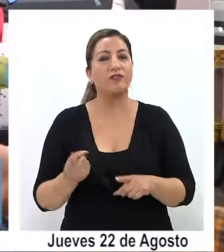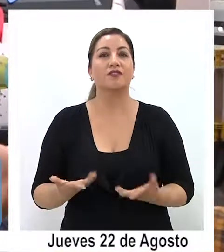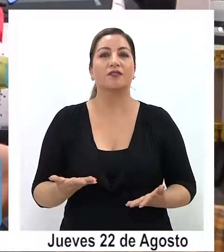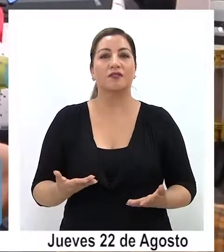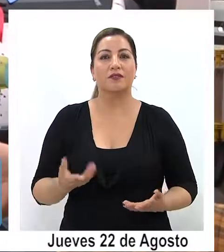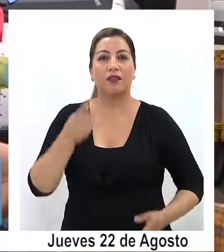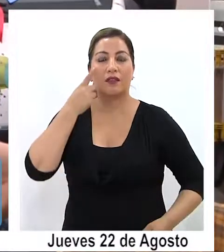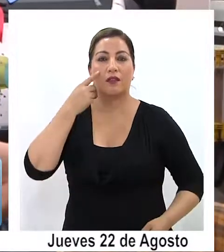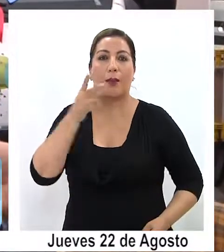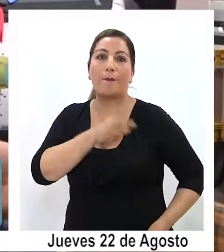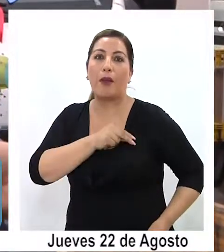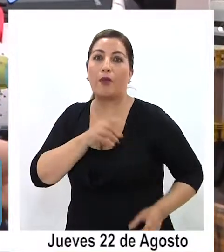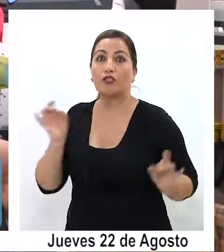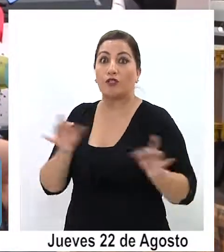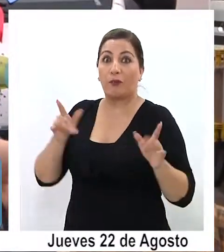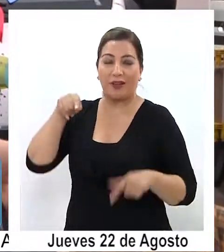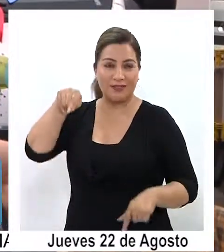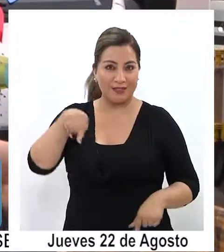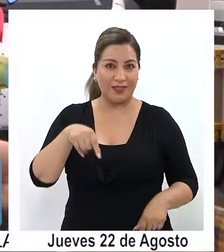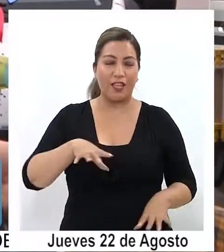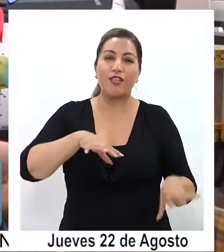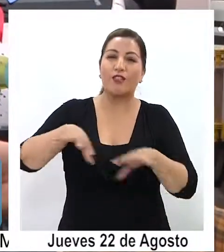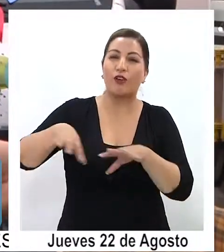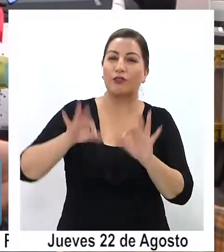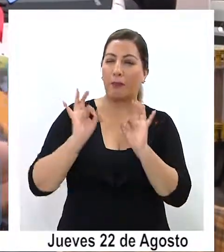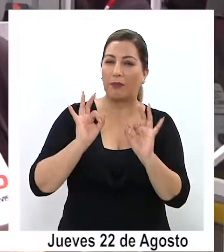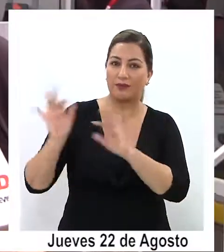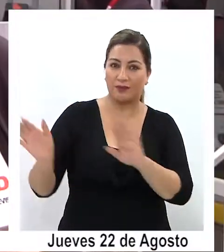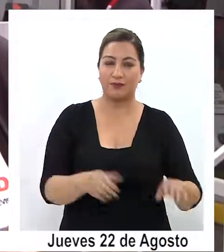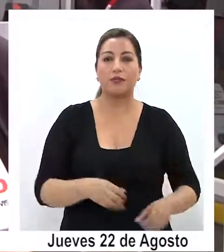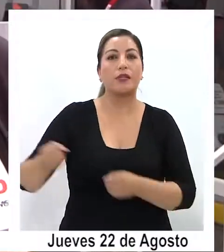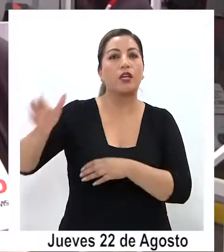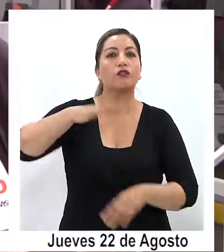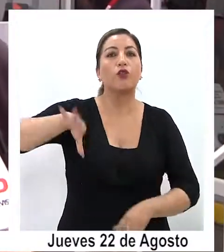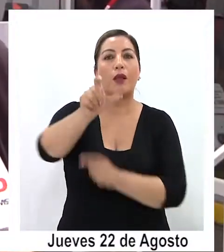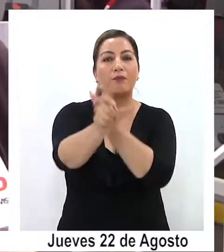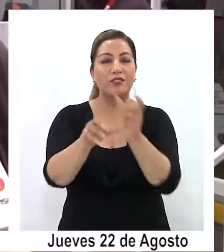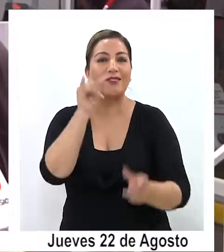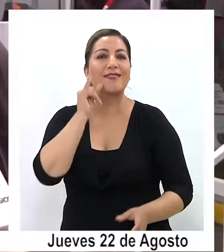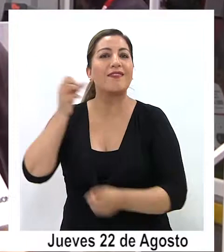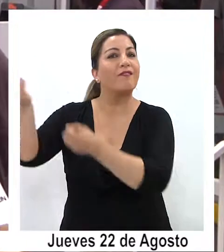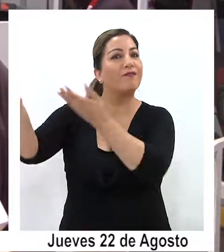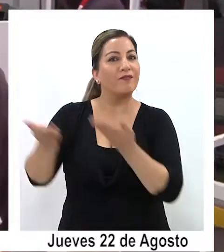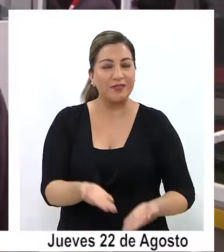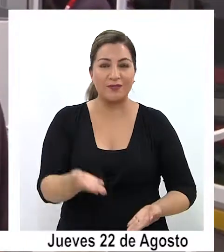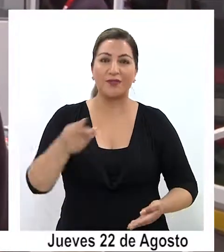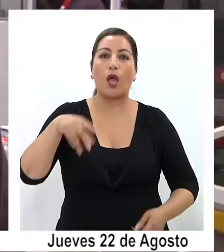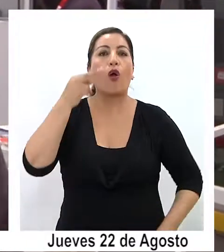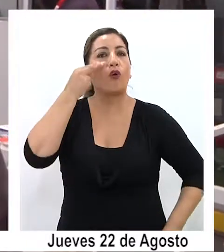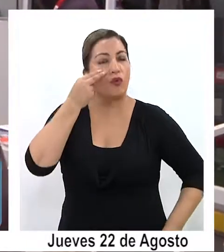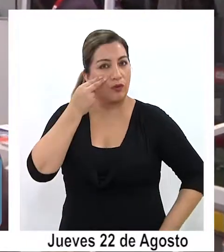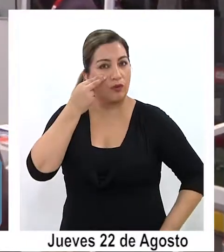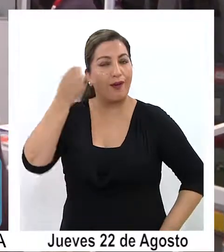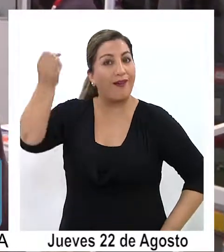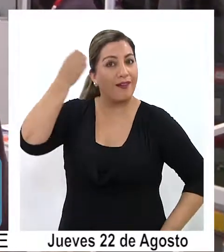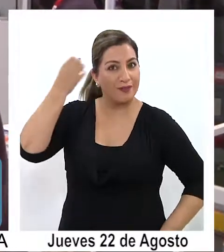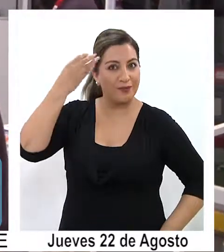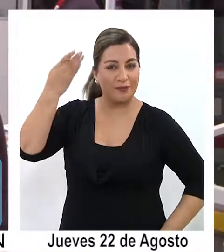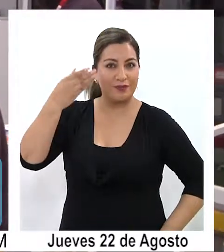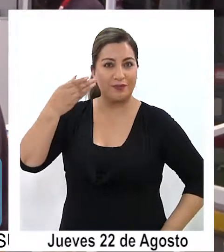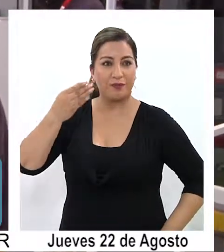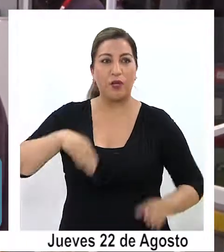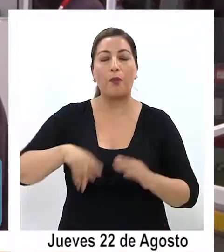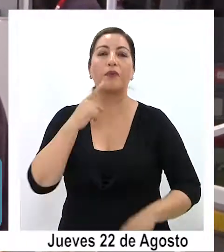también, con premios sorpresas y con productos especiales. Invito a que toda la gente quiqueña venga, conozca, aprenda,